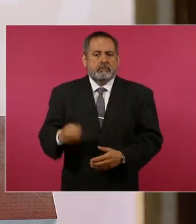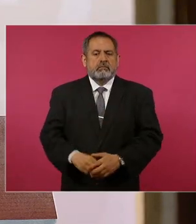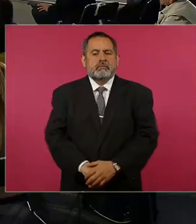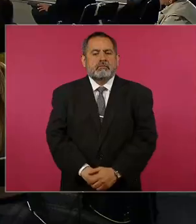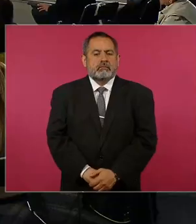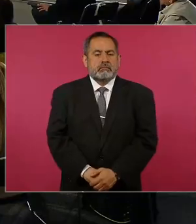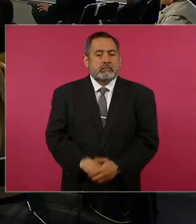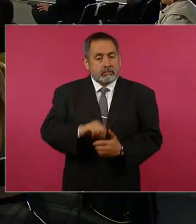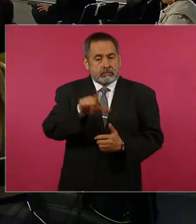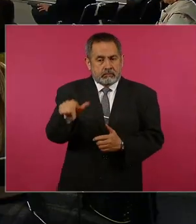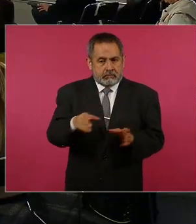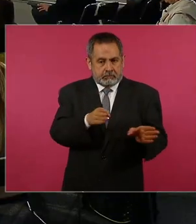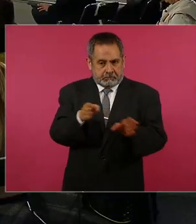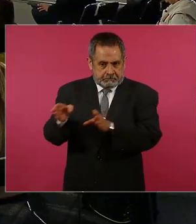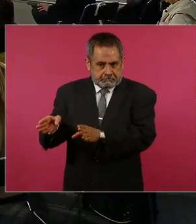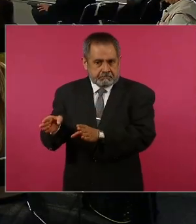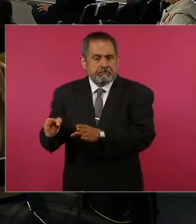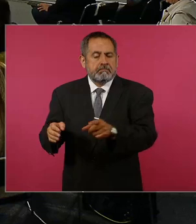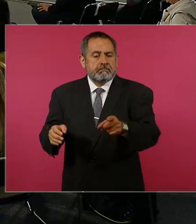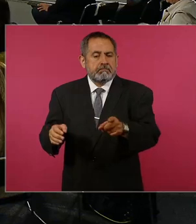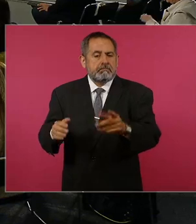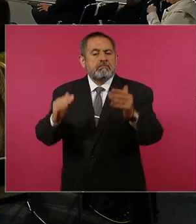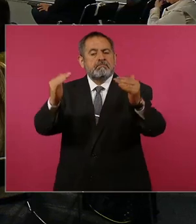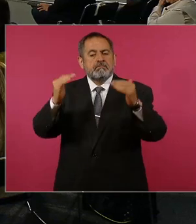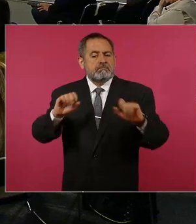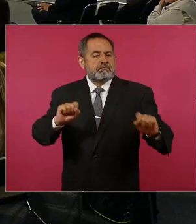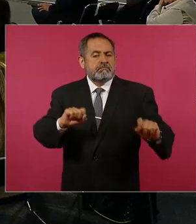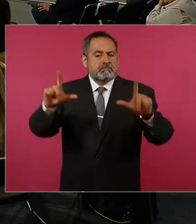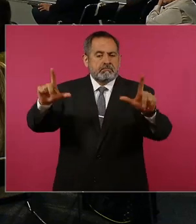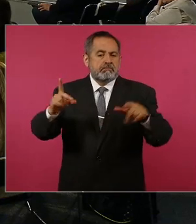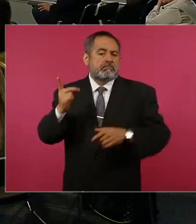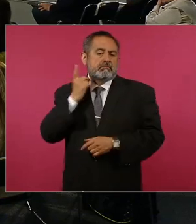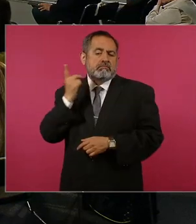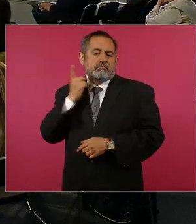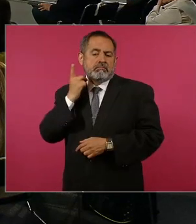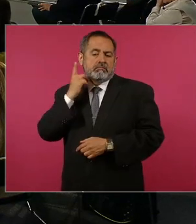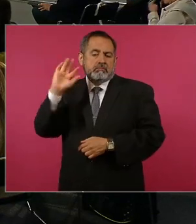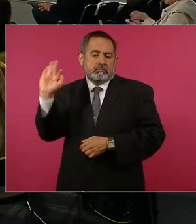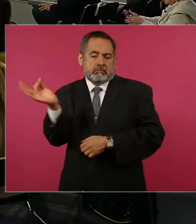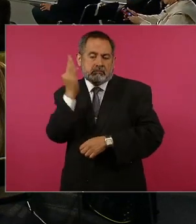Y luego están los diputados federales.